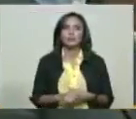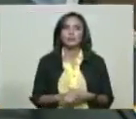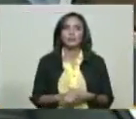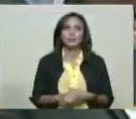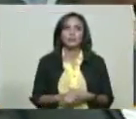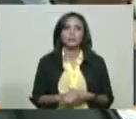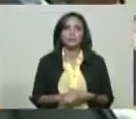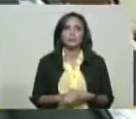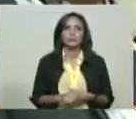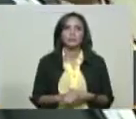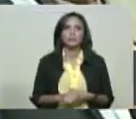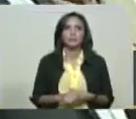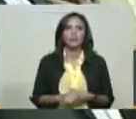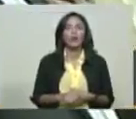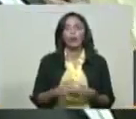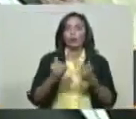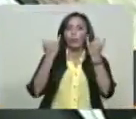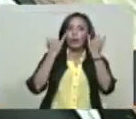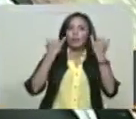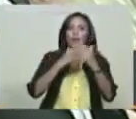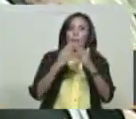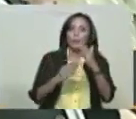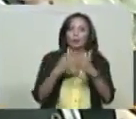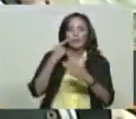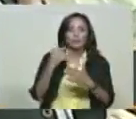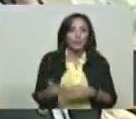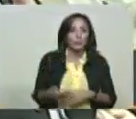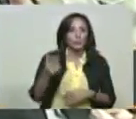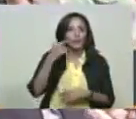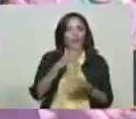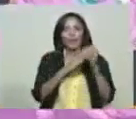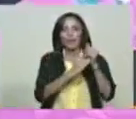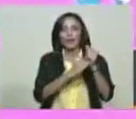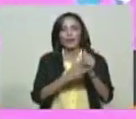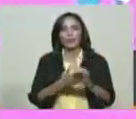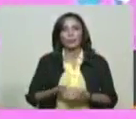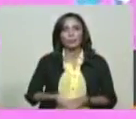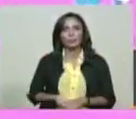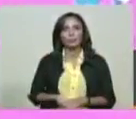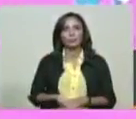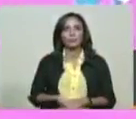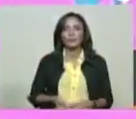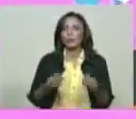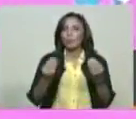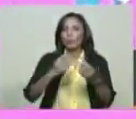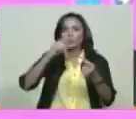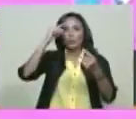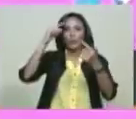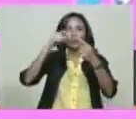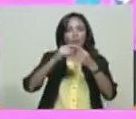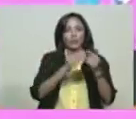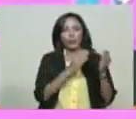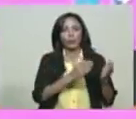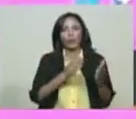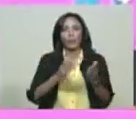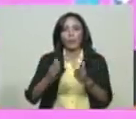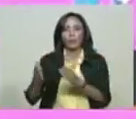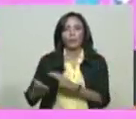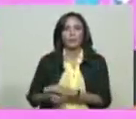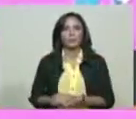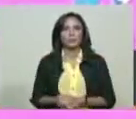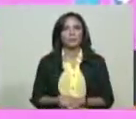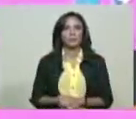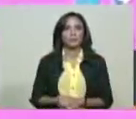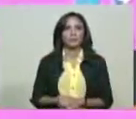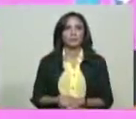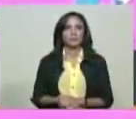son una base fundamental del liderazgo tenemos muchas tareas hacia adelante en el